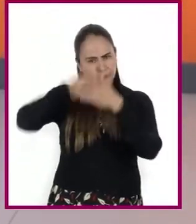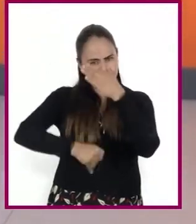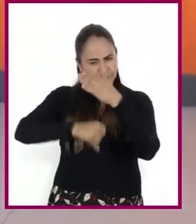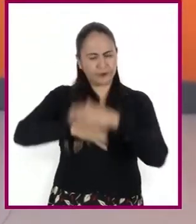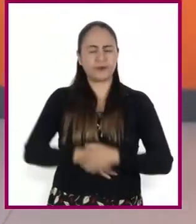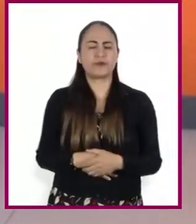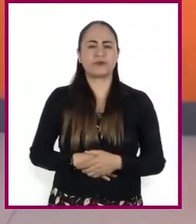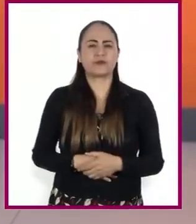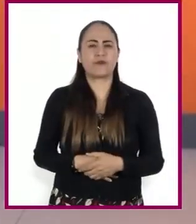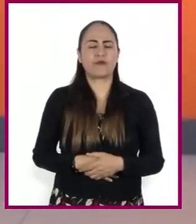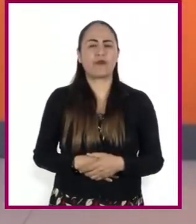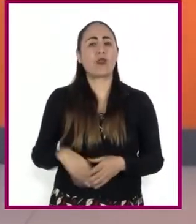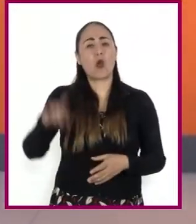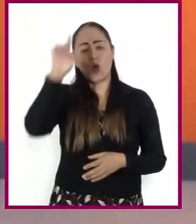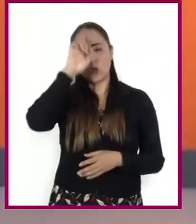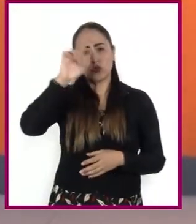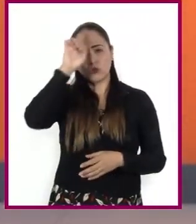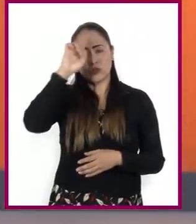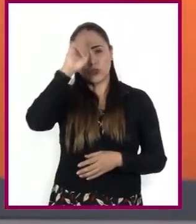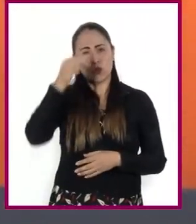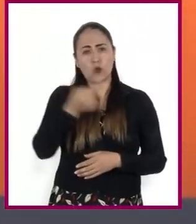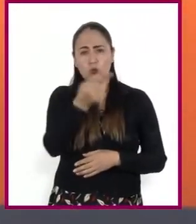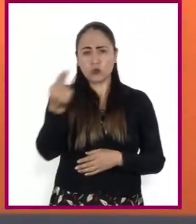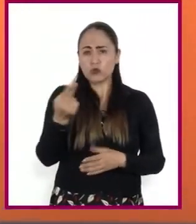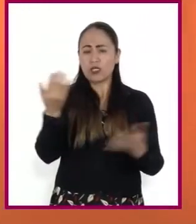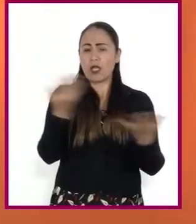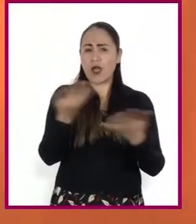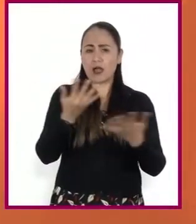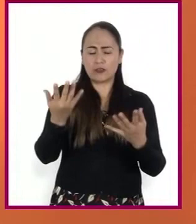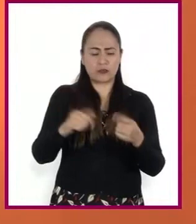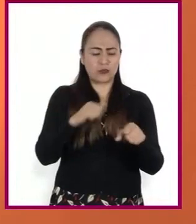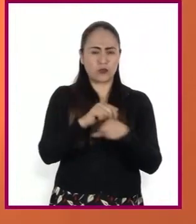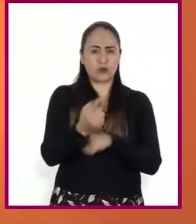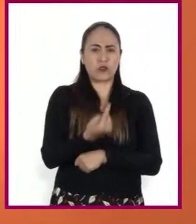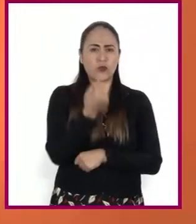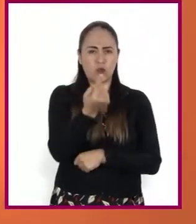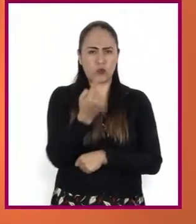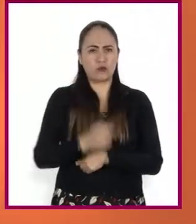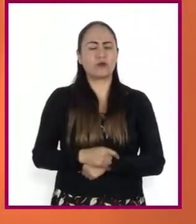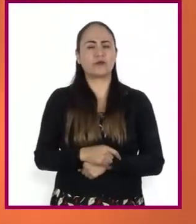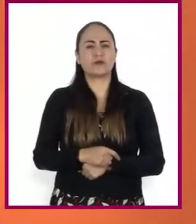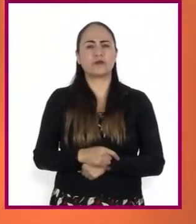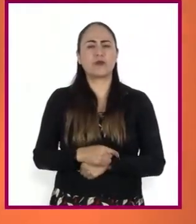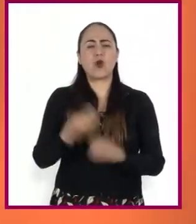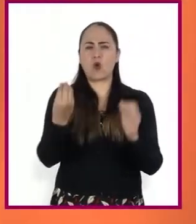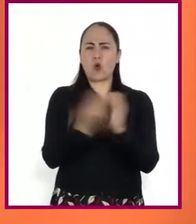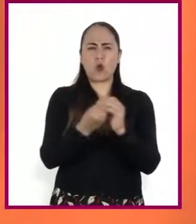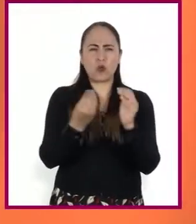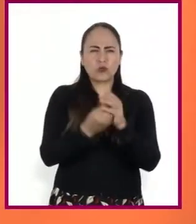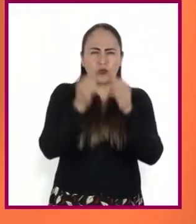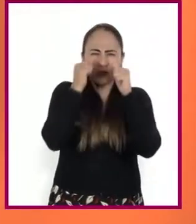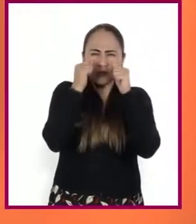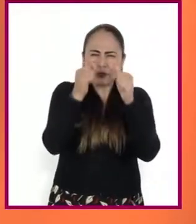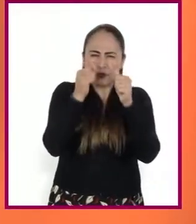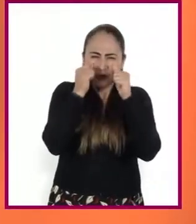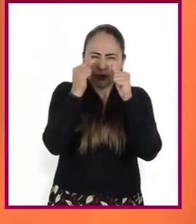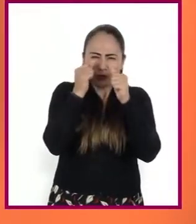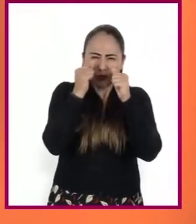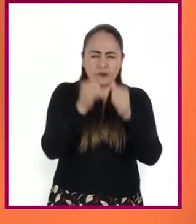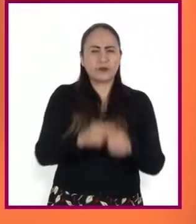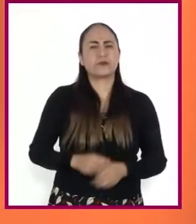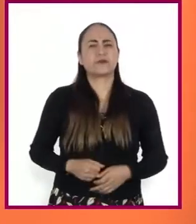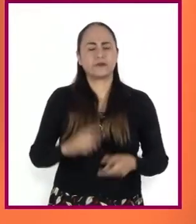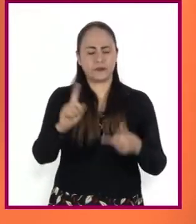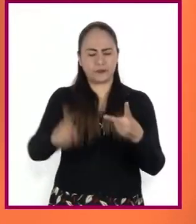Aquí les van las instrucciones de lo que van a realizar. 1. Van a observar la sesión muy atentos.